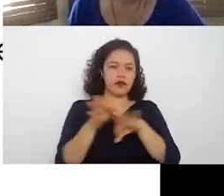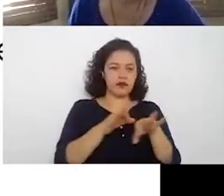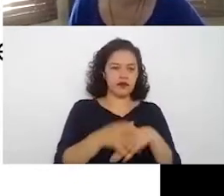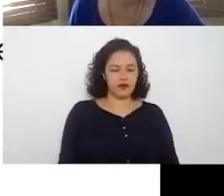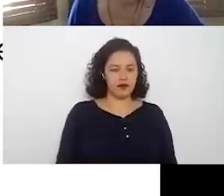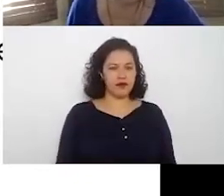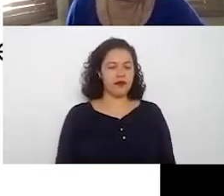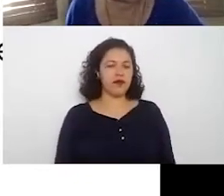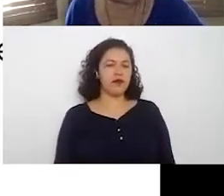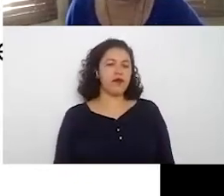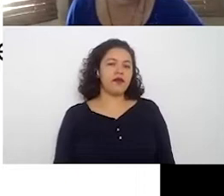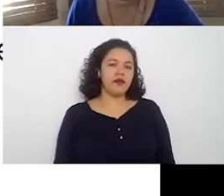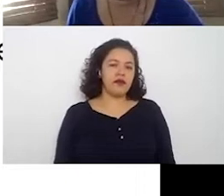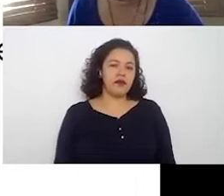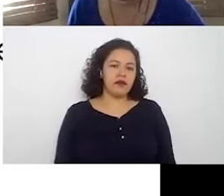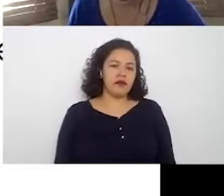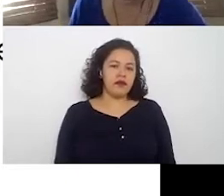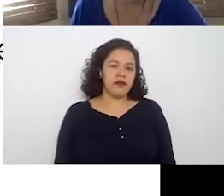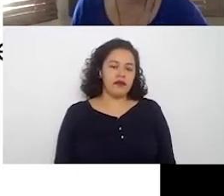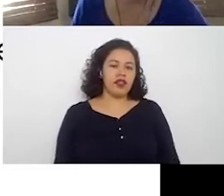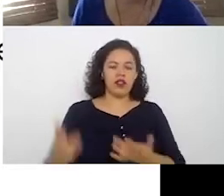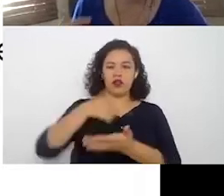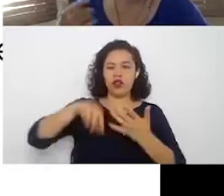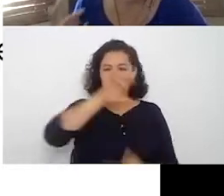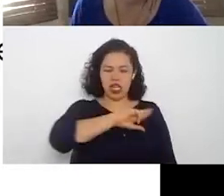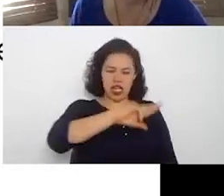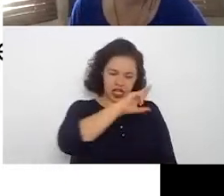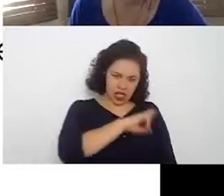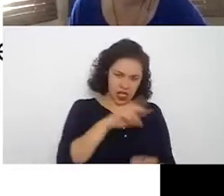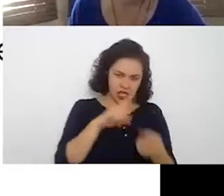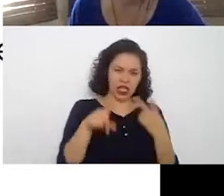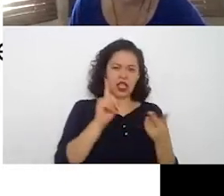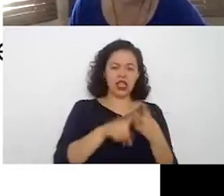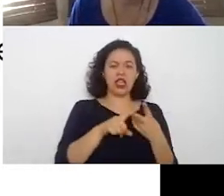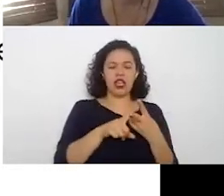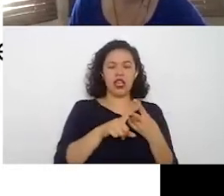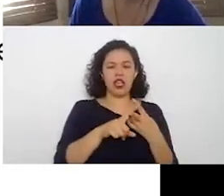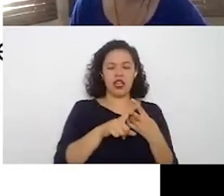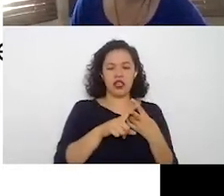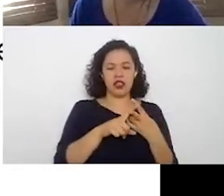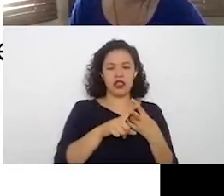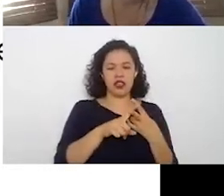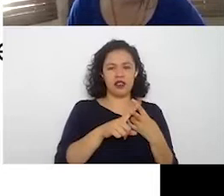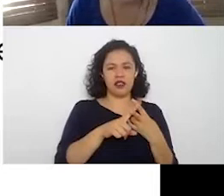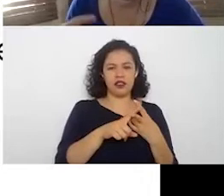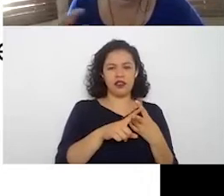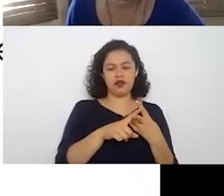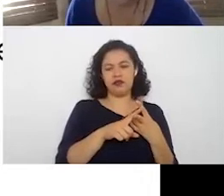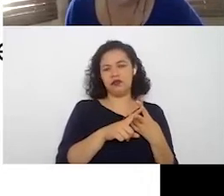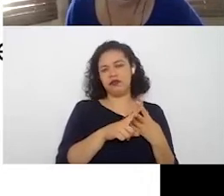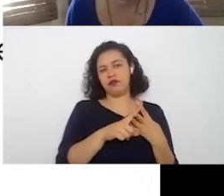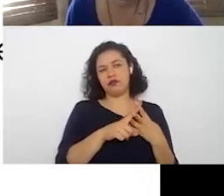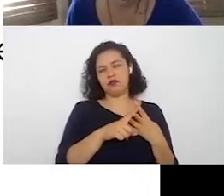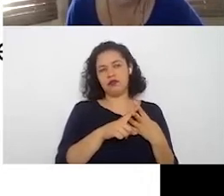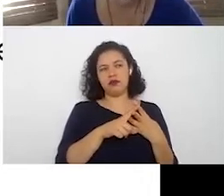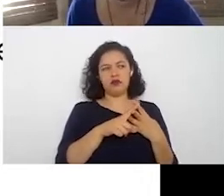Los arrendamientos de los muebles, la renta del espacio, todo lo que